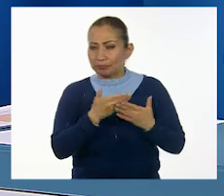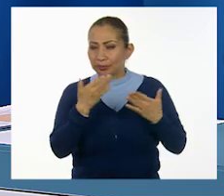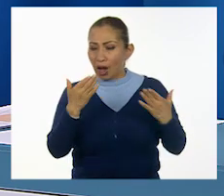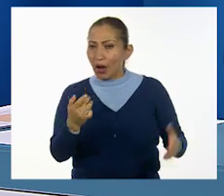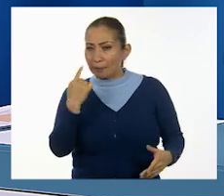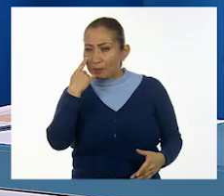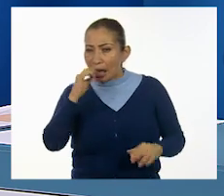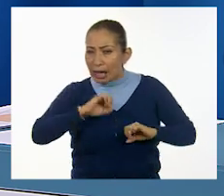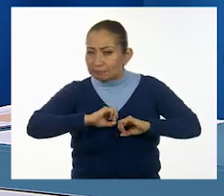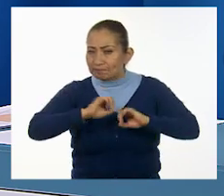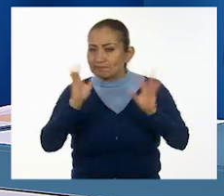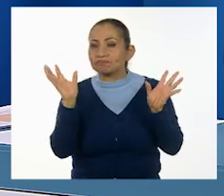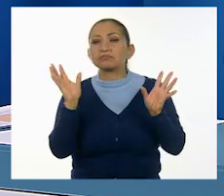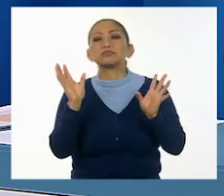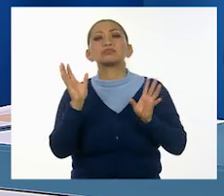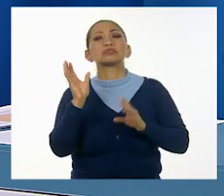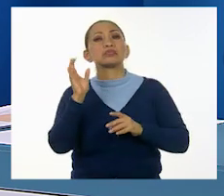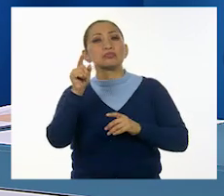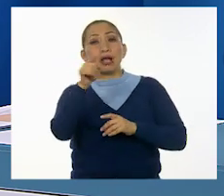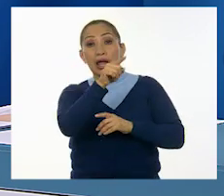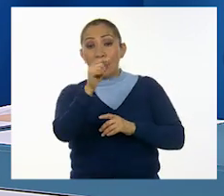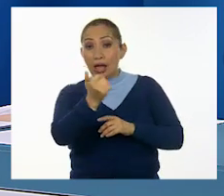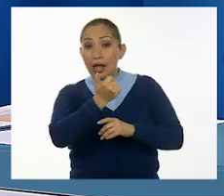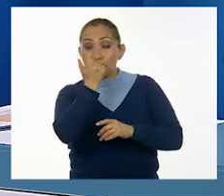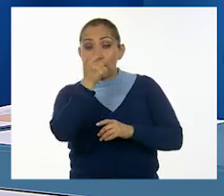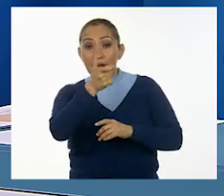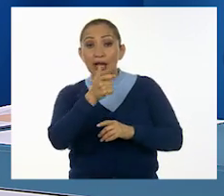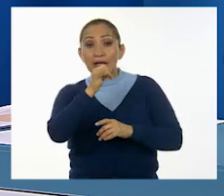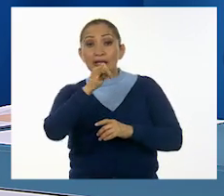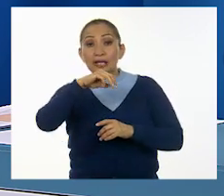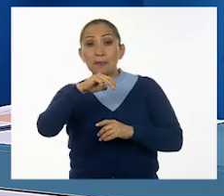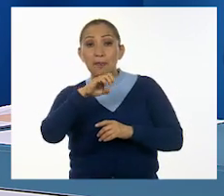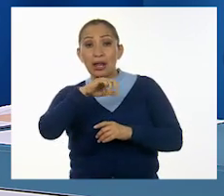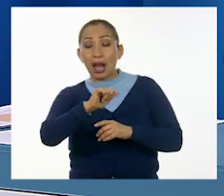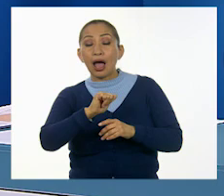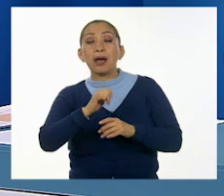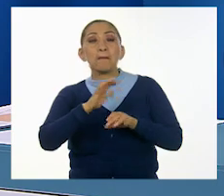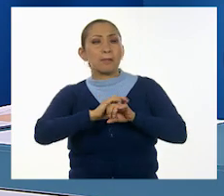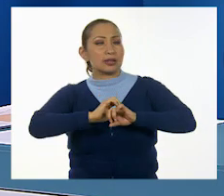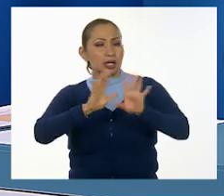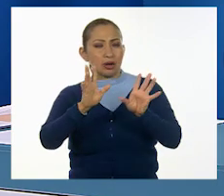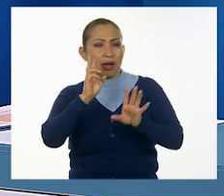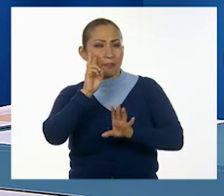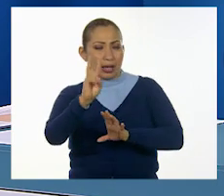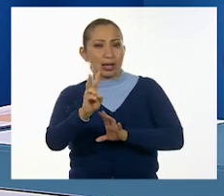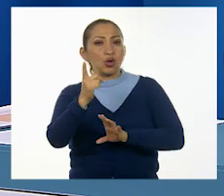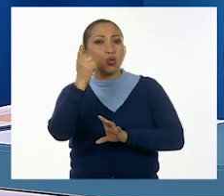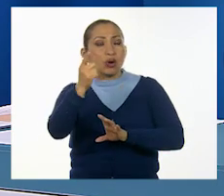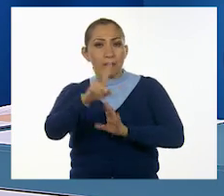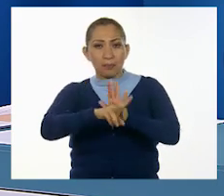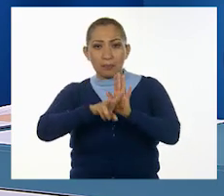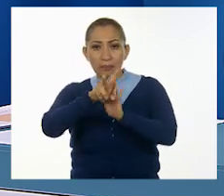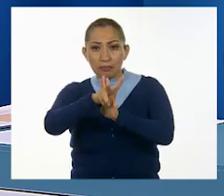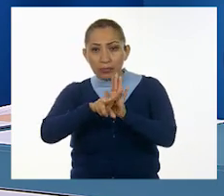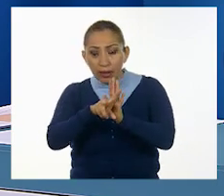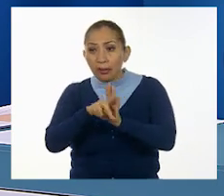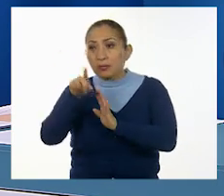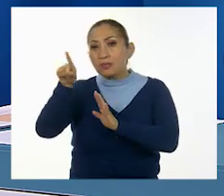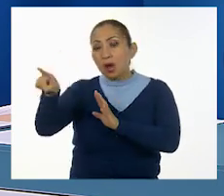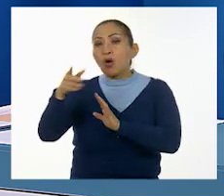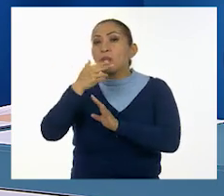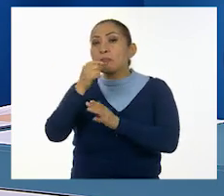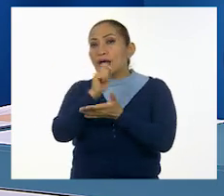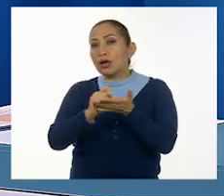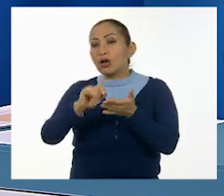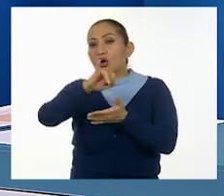que nos quede un poquito más claro y para que a nuestra alumna Jimena le quede también un poquito más claro, vamos a ver entonces una cápsula de nuestro